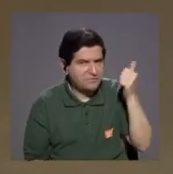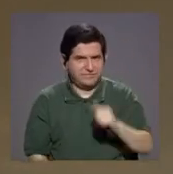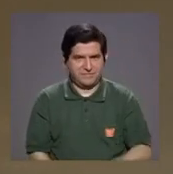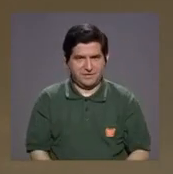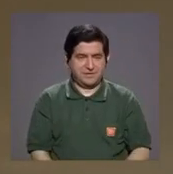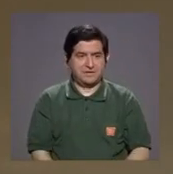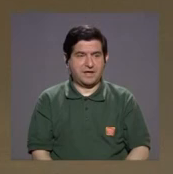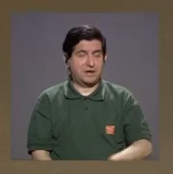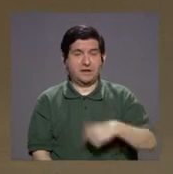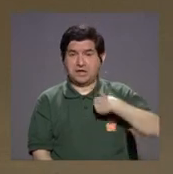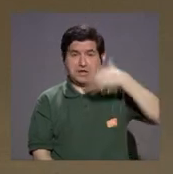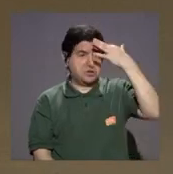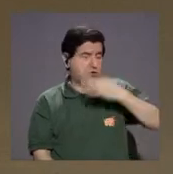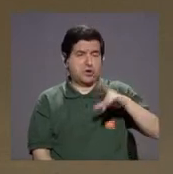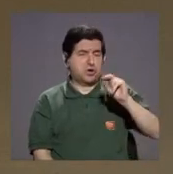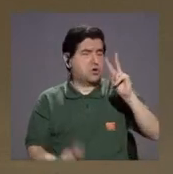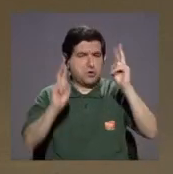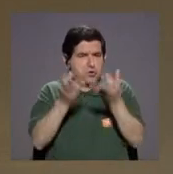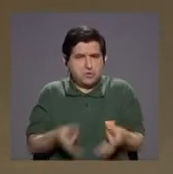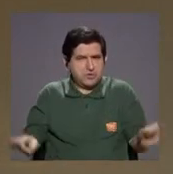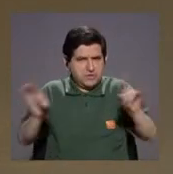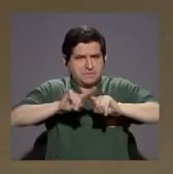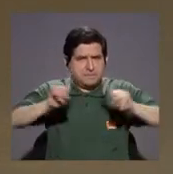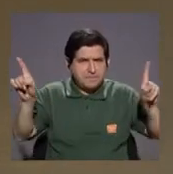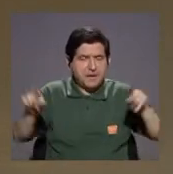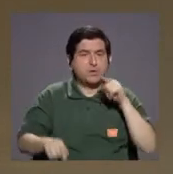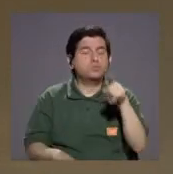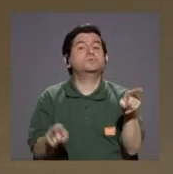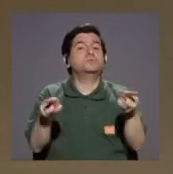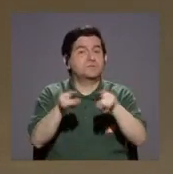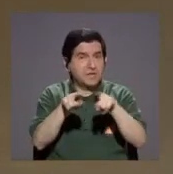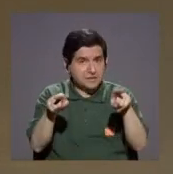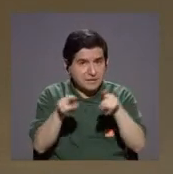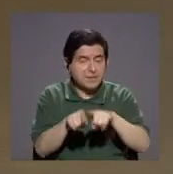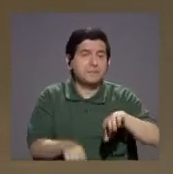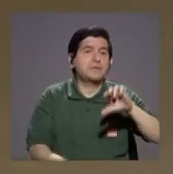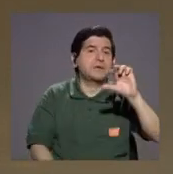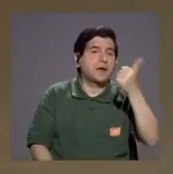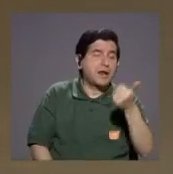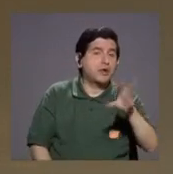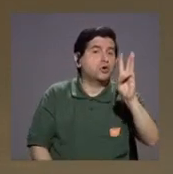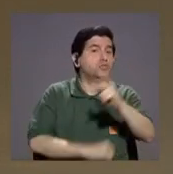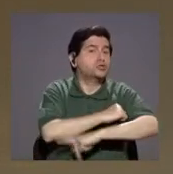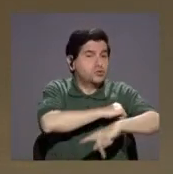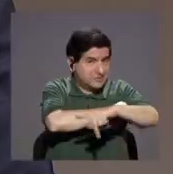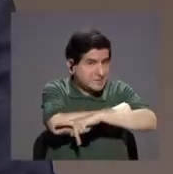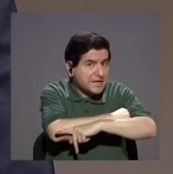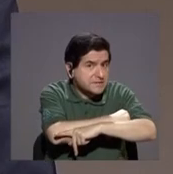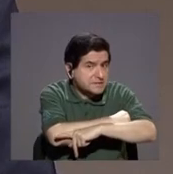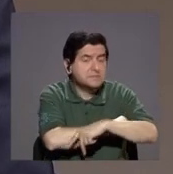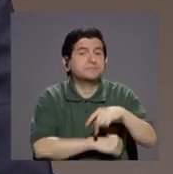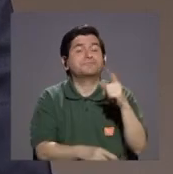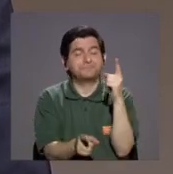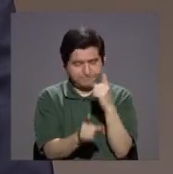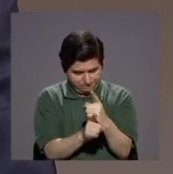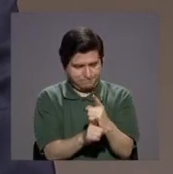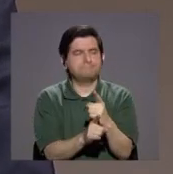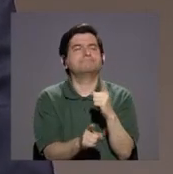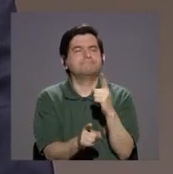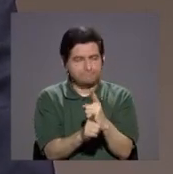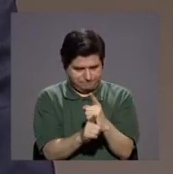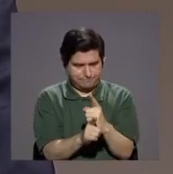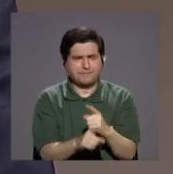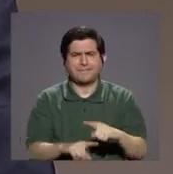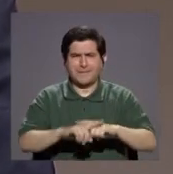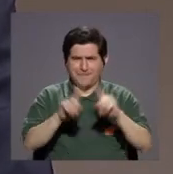no va a ser creo tema importante ustedes están también en otros seis países correcto así es cuando